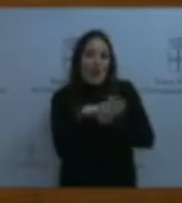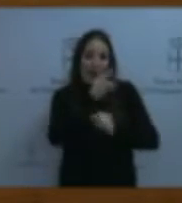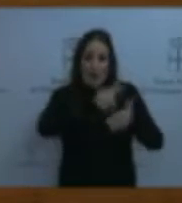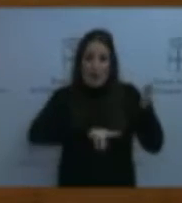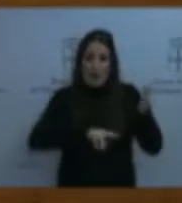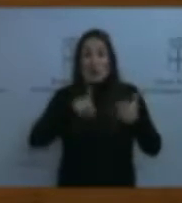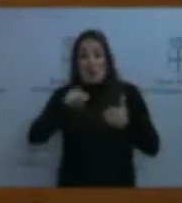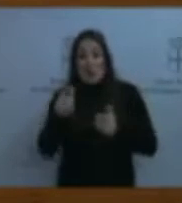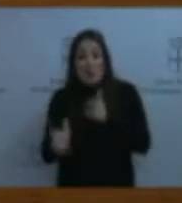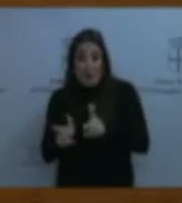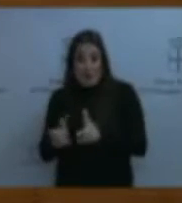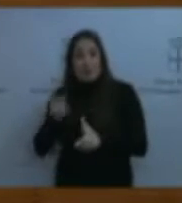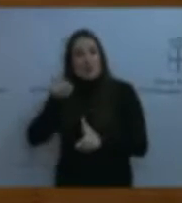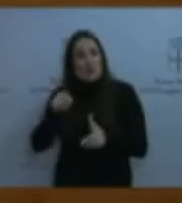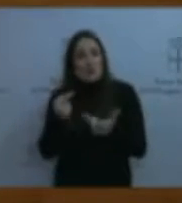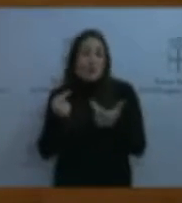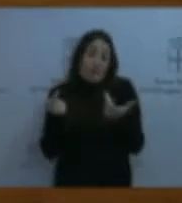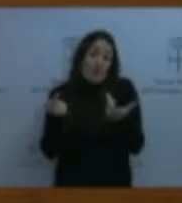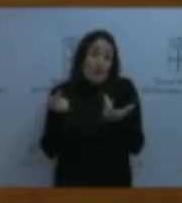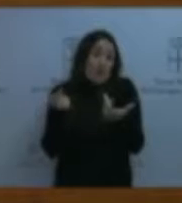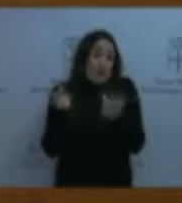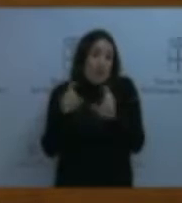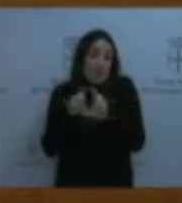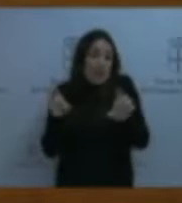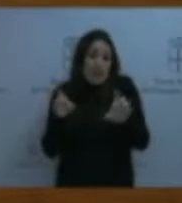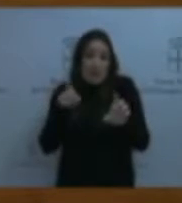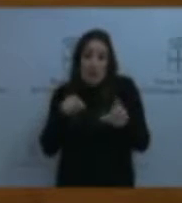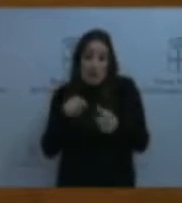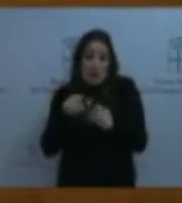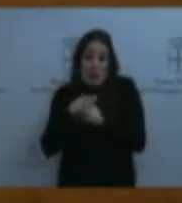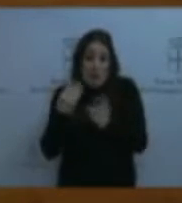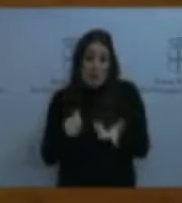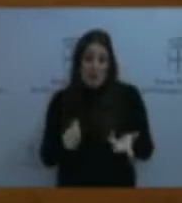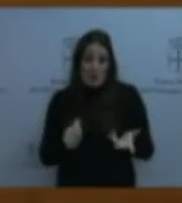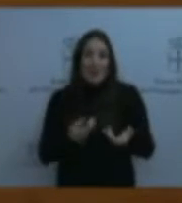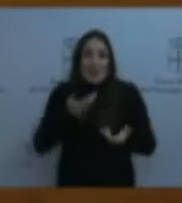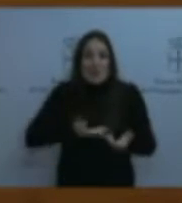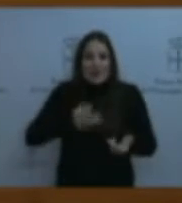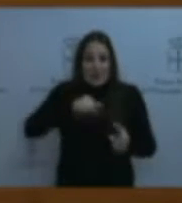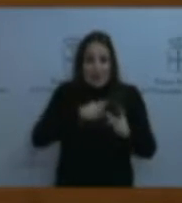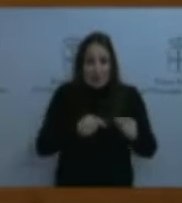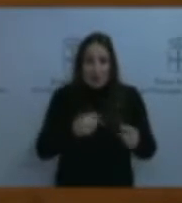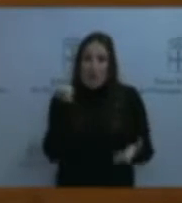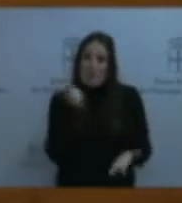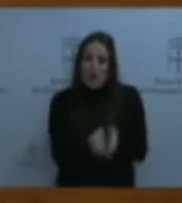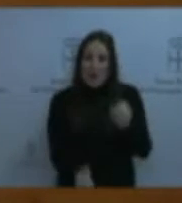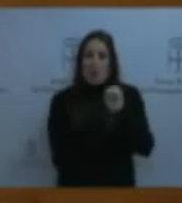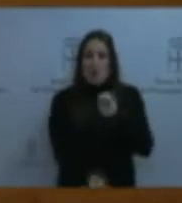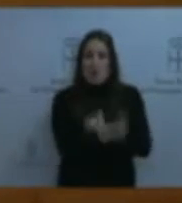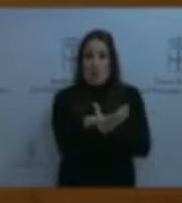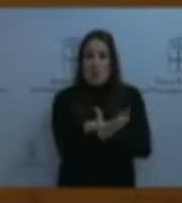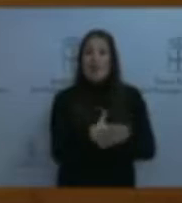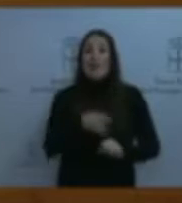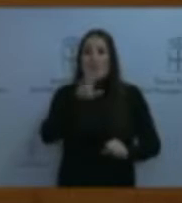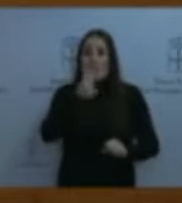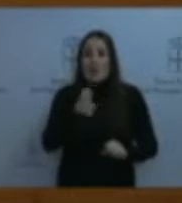distribución también está llevando un proyecto similar. Lo importante para nosotros es crear una marca que pueda diferenciar el